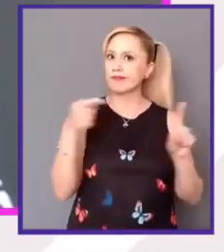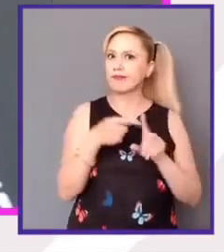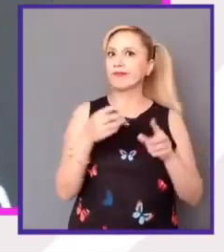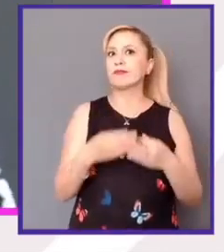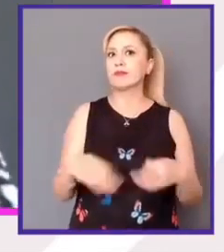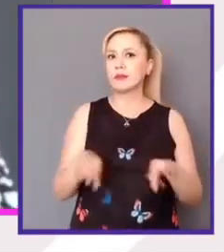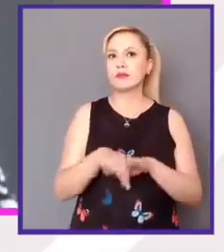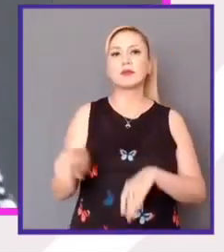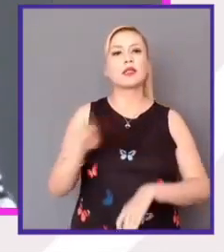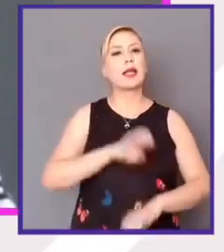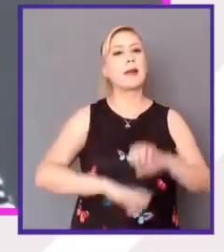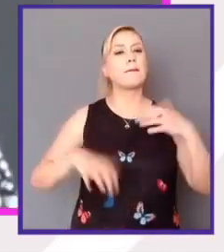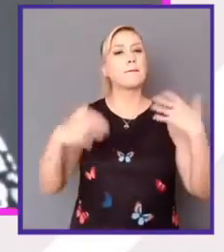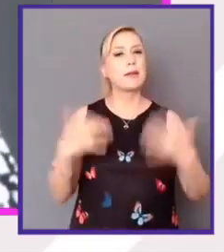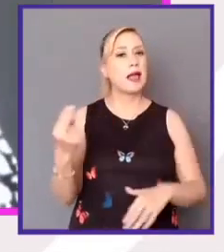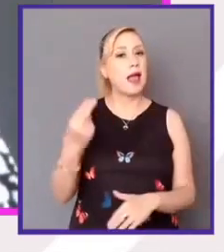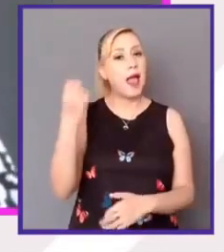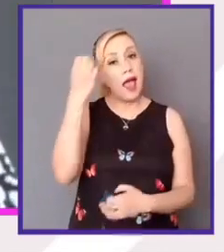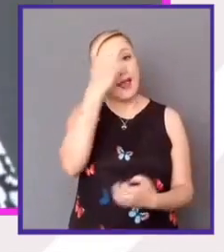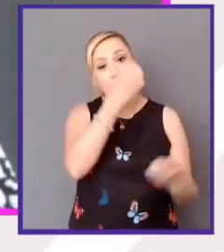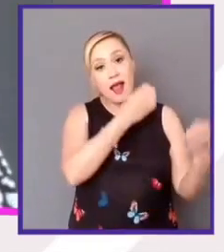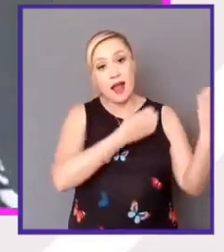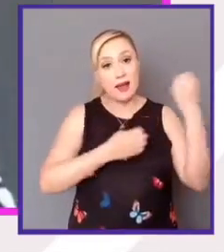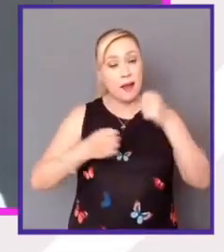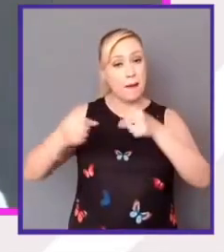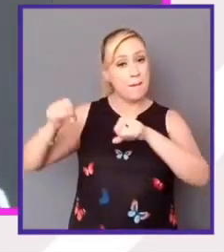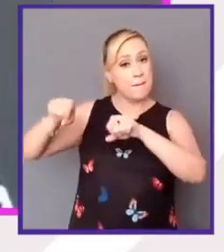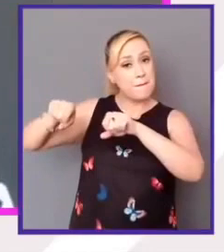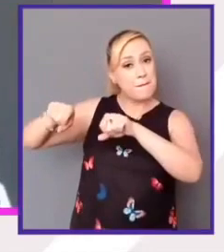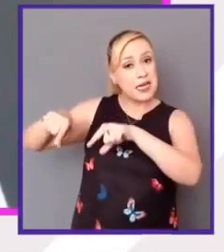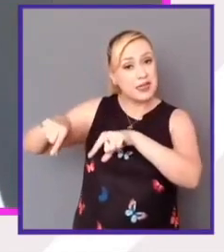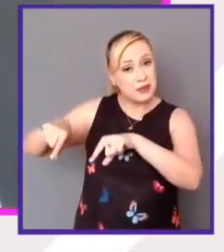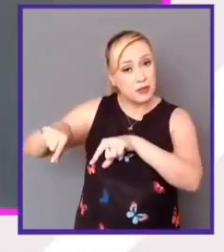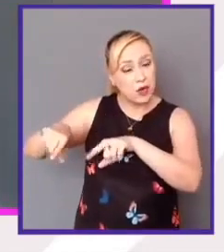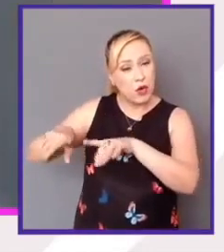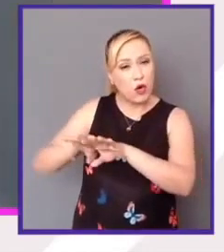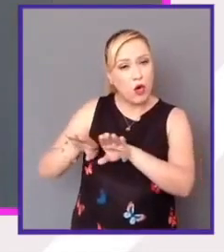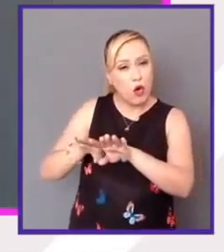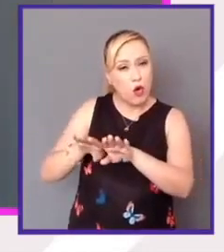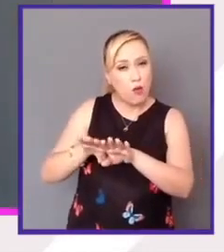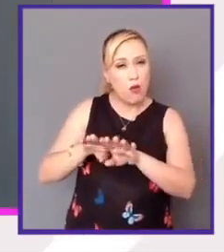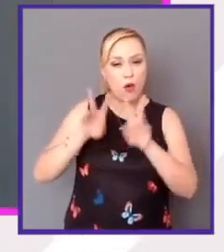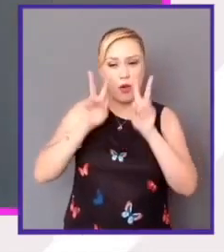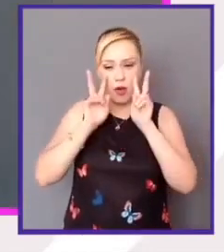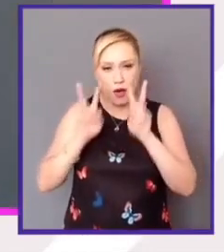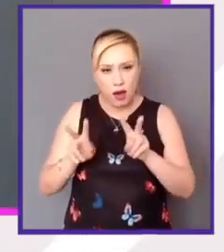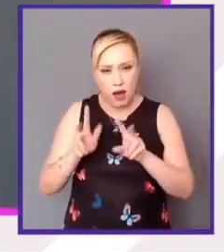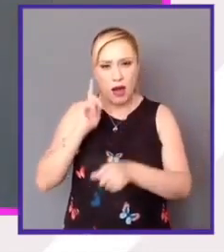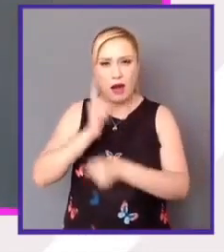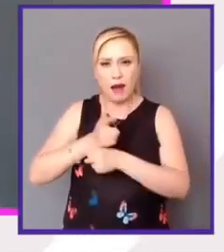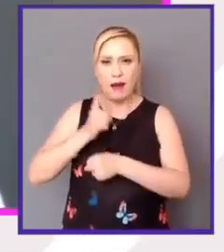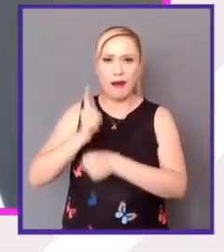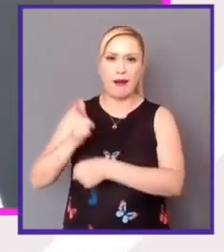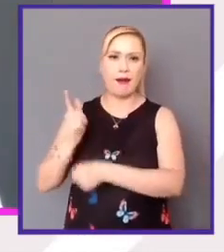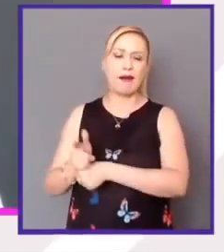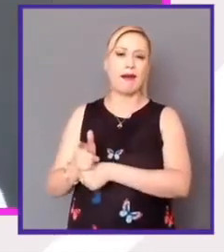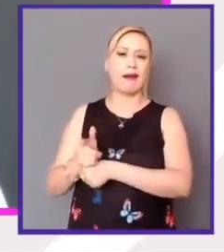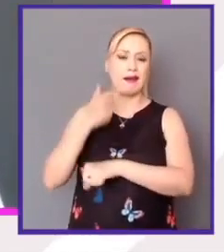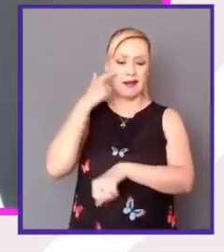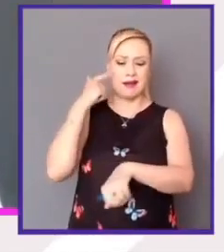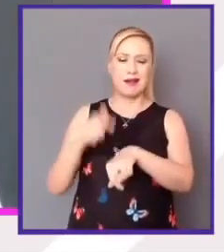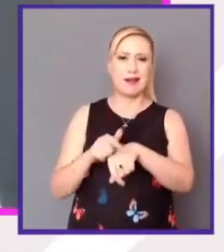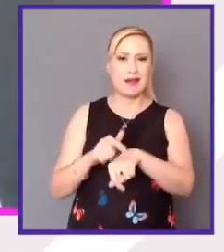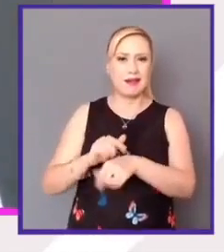empresas hagan un análisis de sus canales de distribución con esta mirada antirracista, con esta mirada